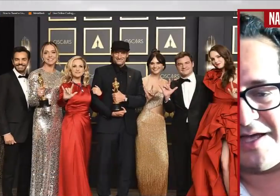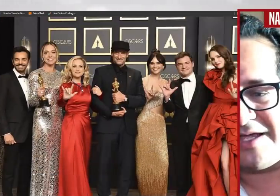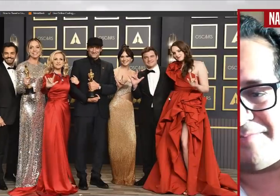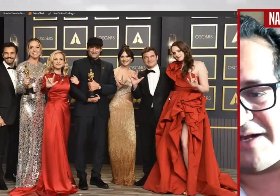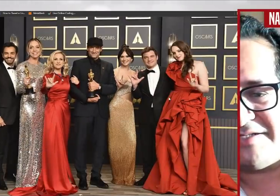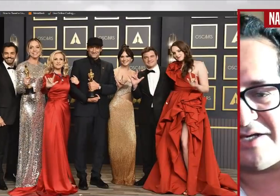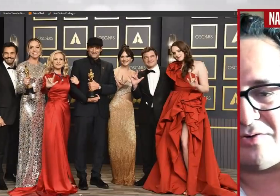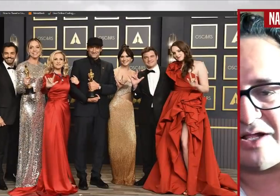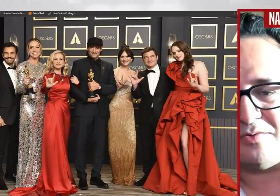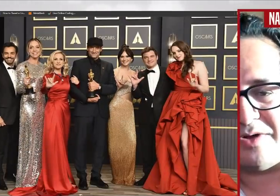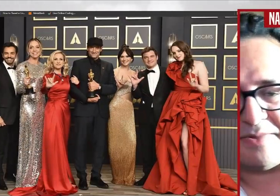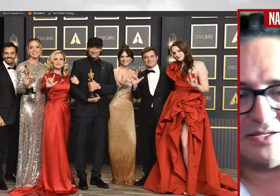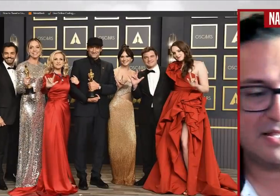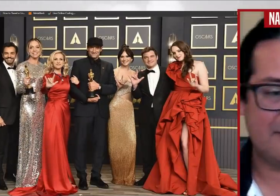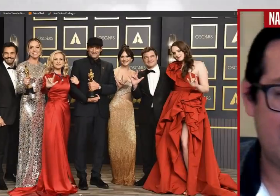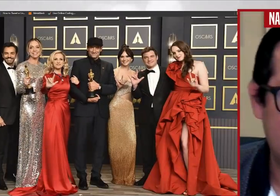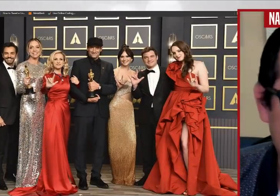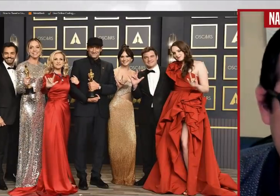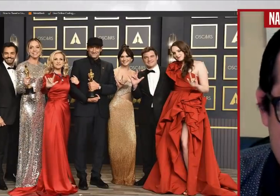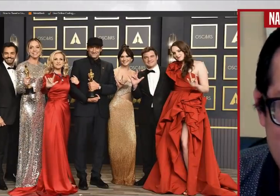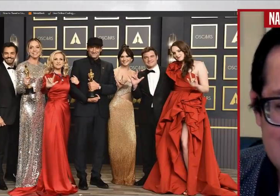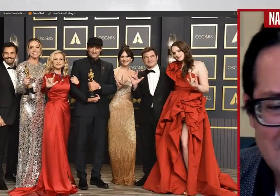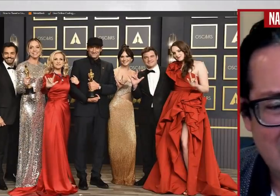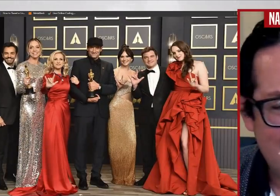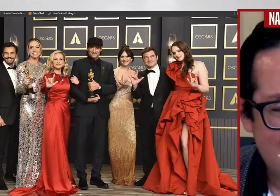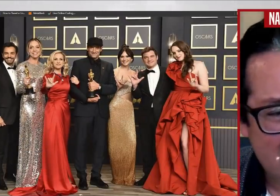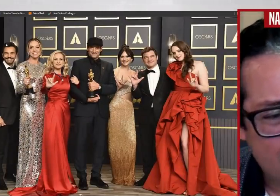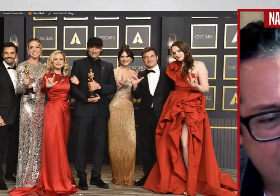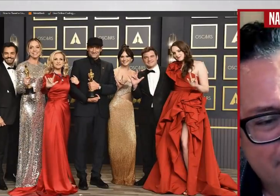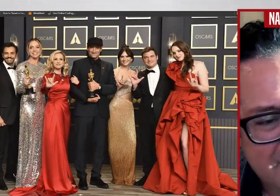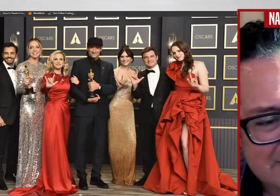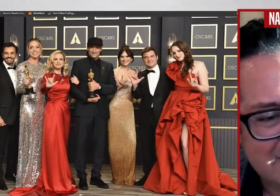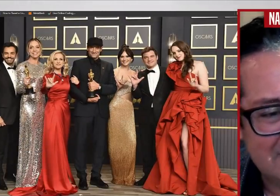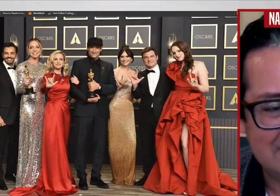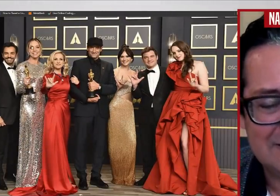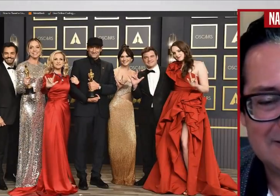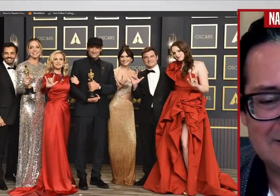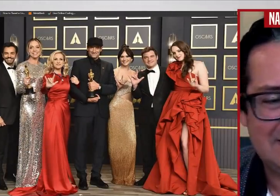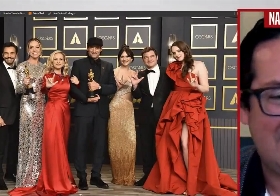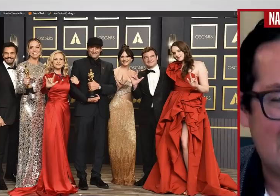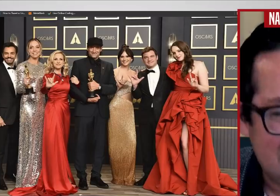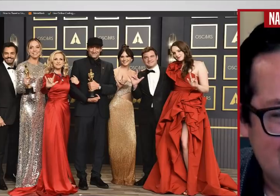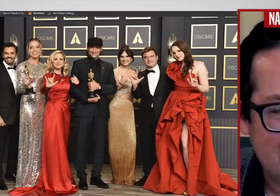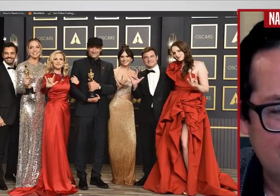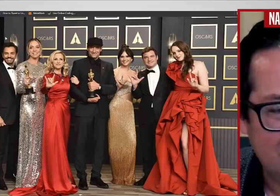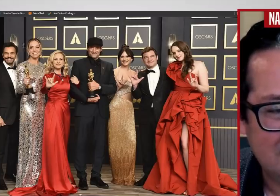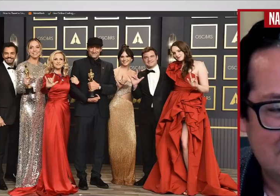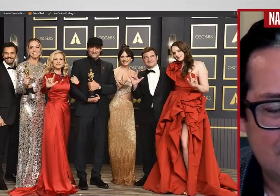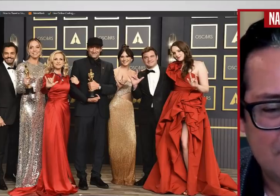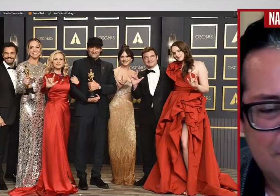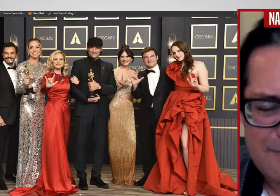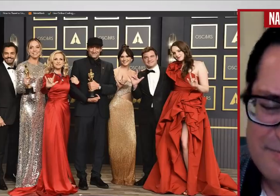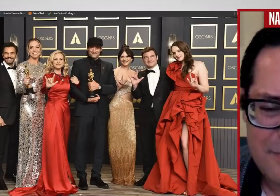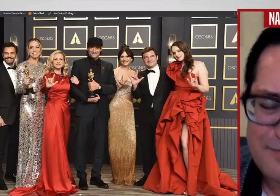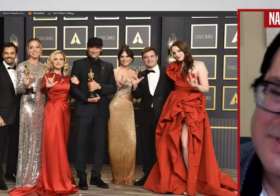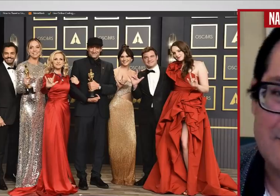hay que aparecer con alguna parte del reparto y de vez ahí como que aparece de extra